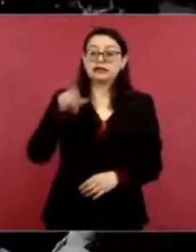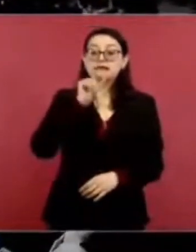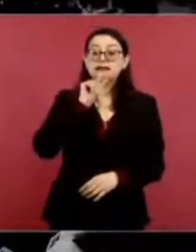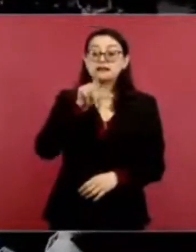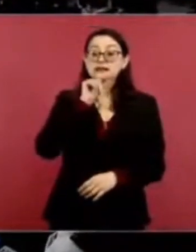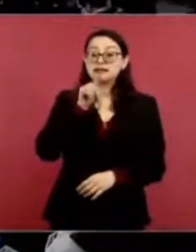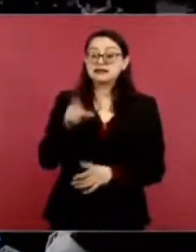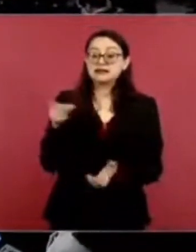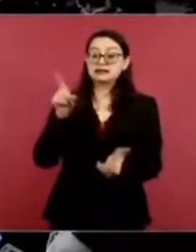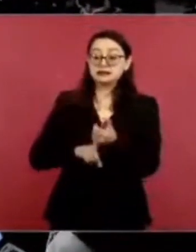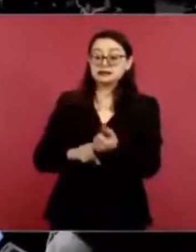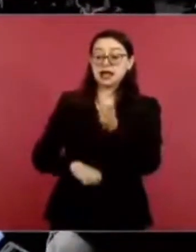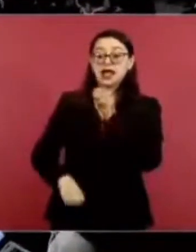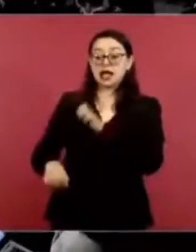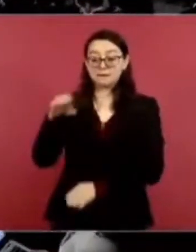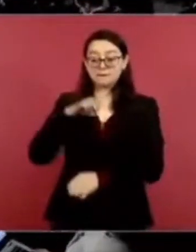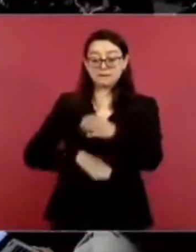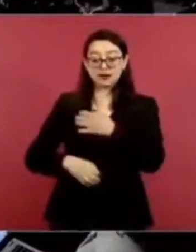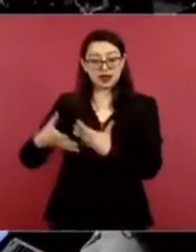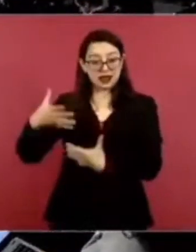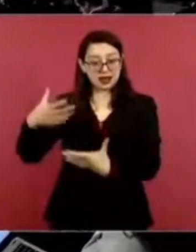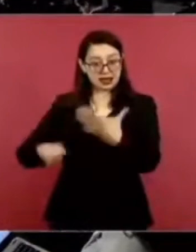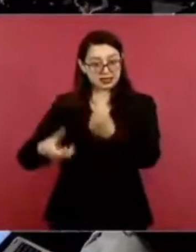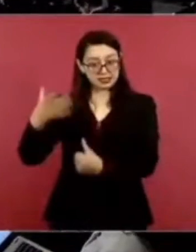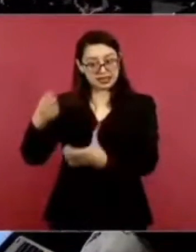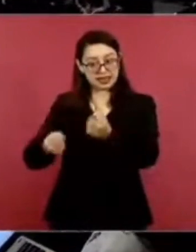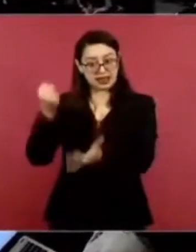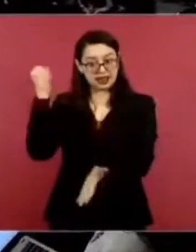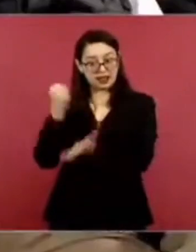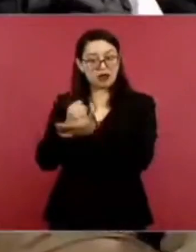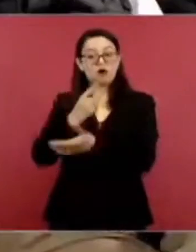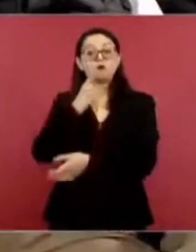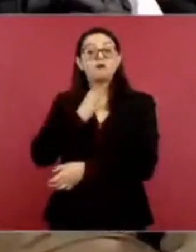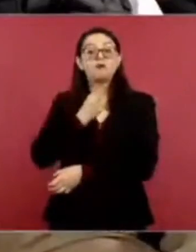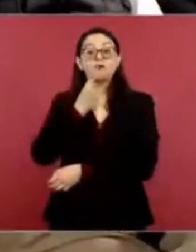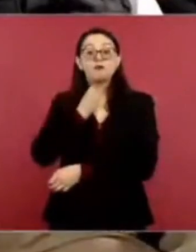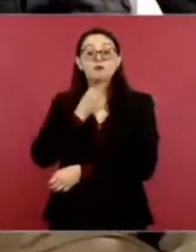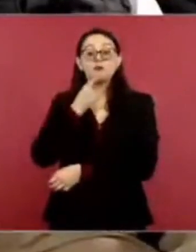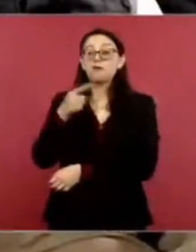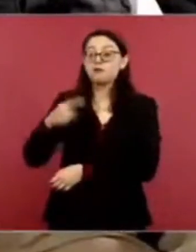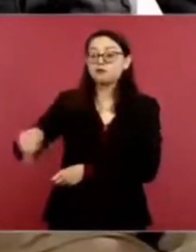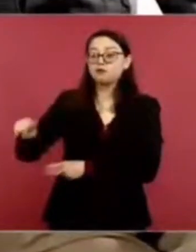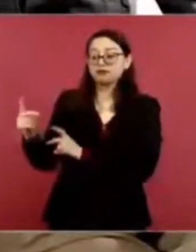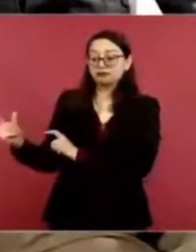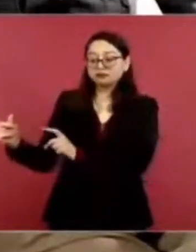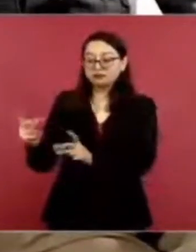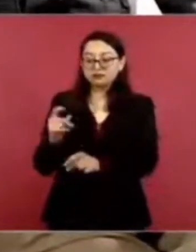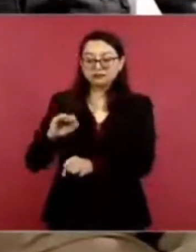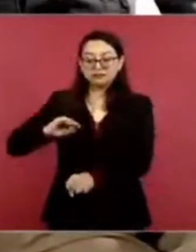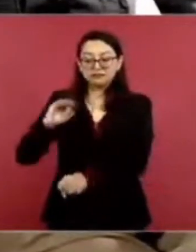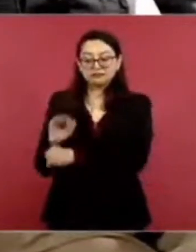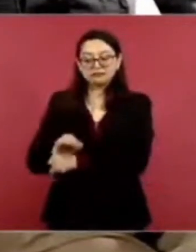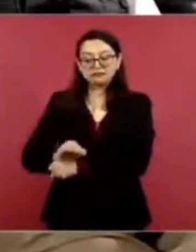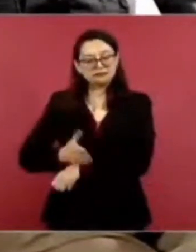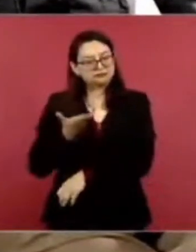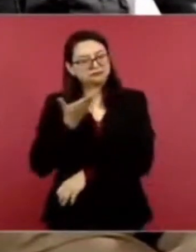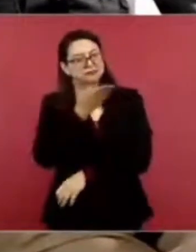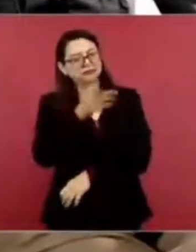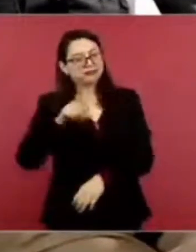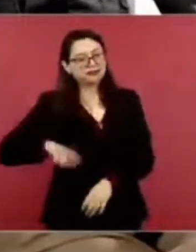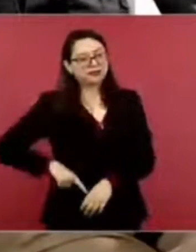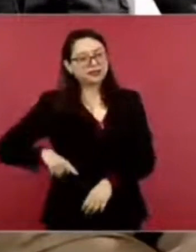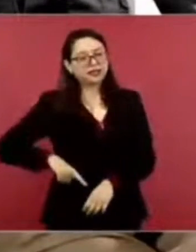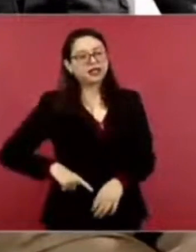la empresa lechera Sello Rojo están solicitando la intervención de su gobierno para que la